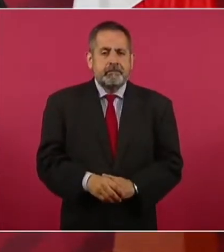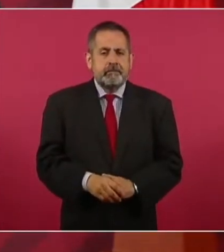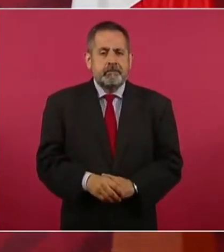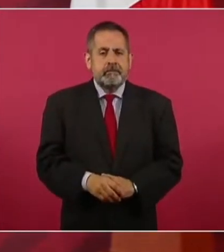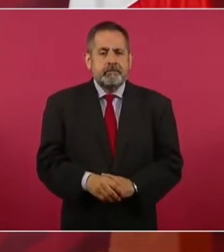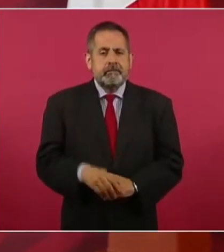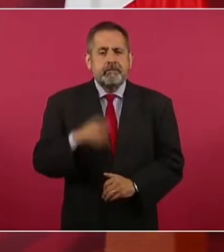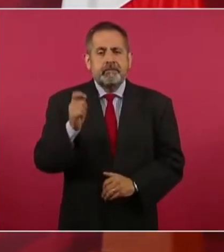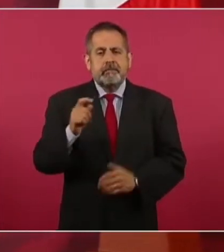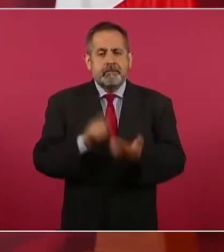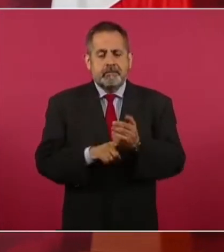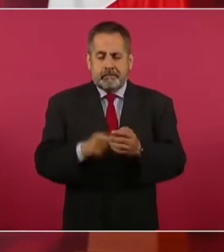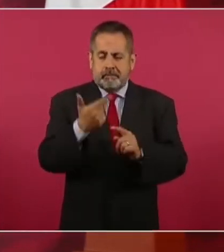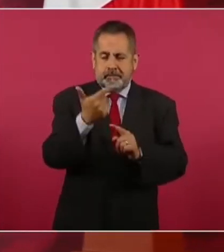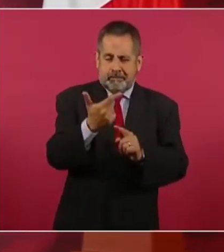aumentó de